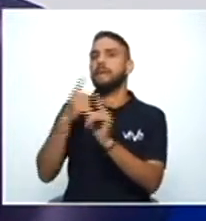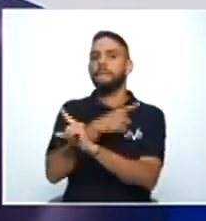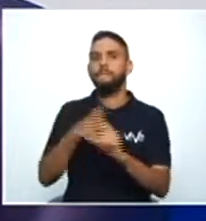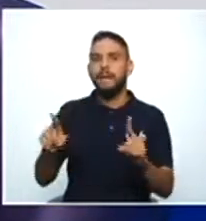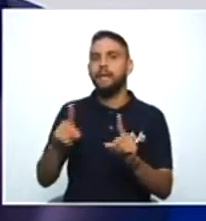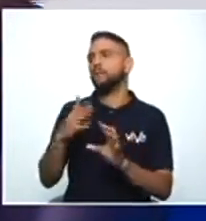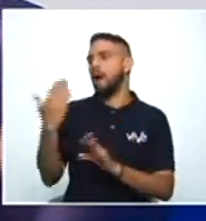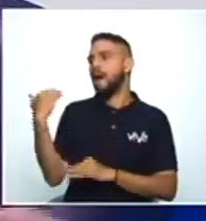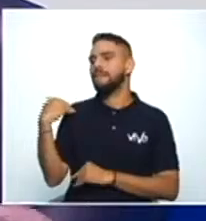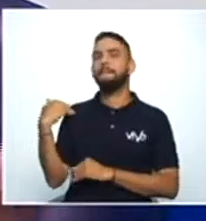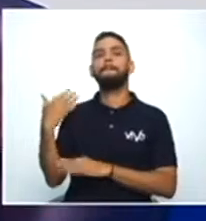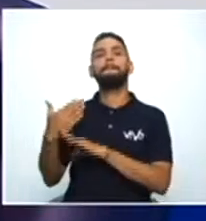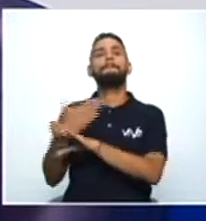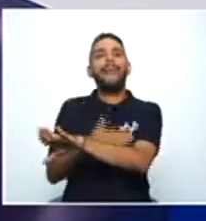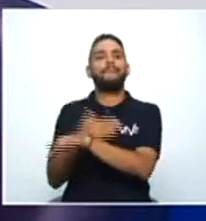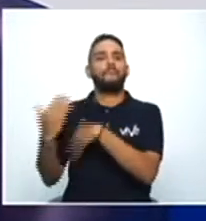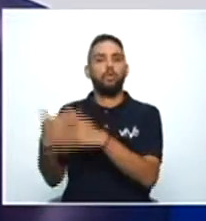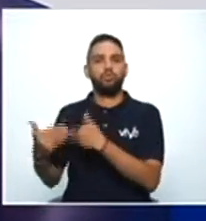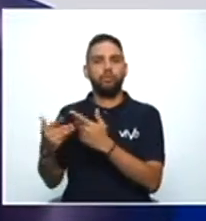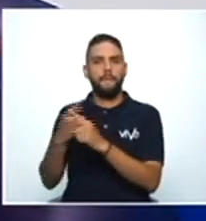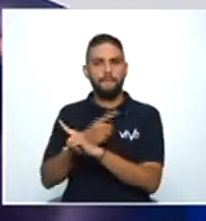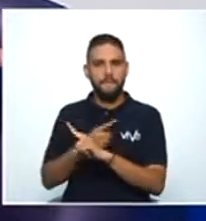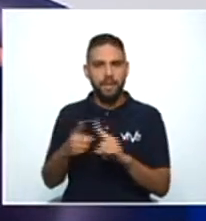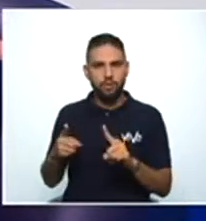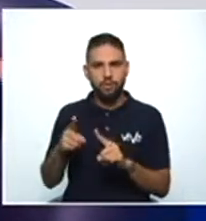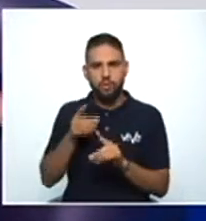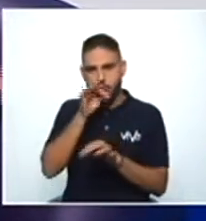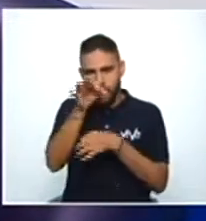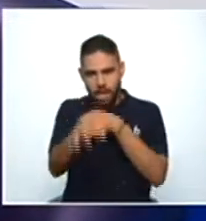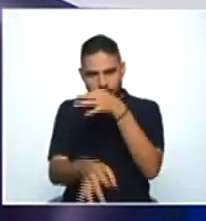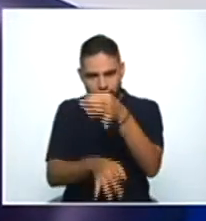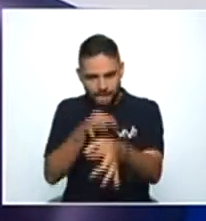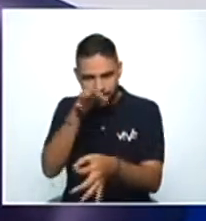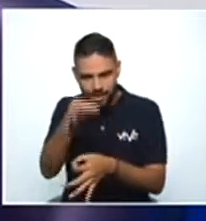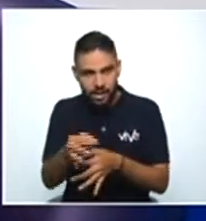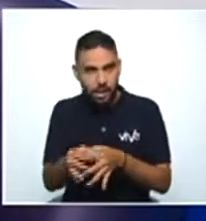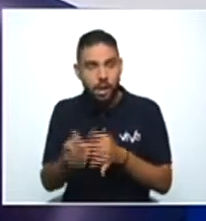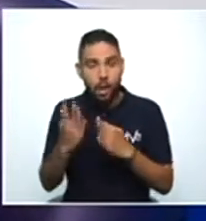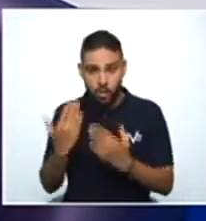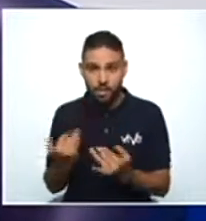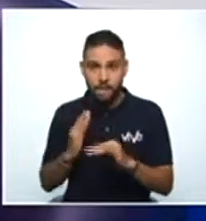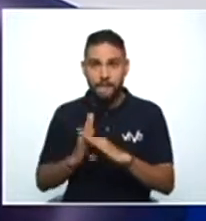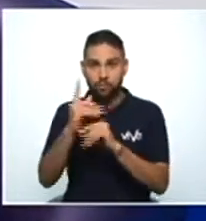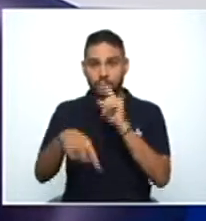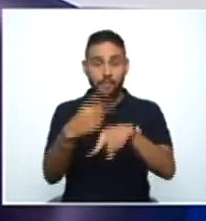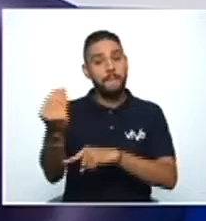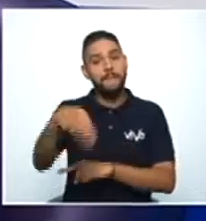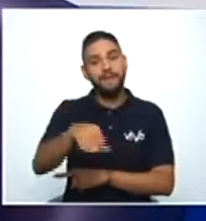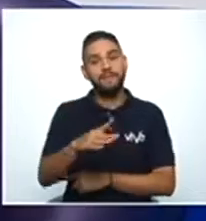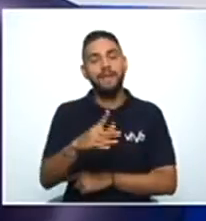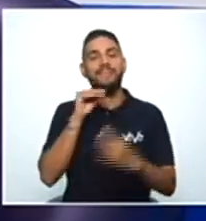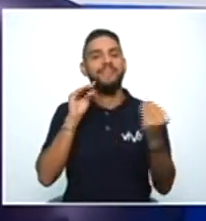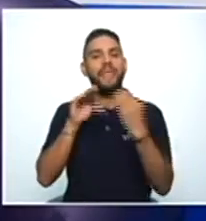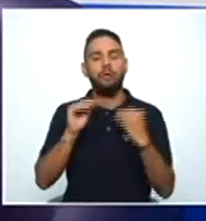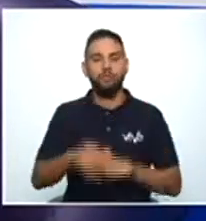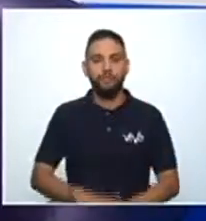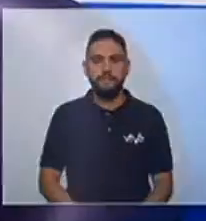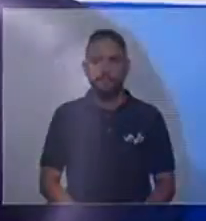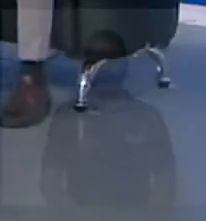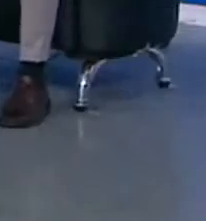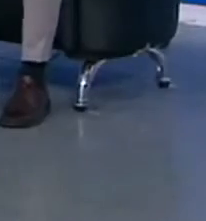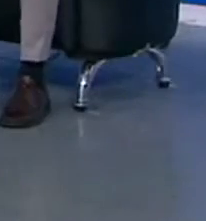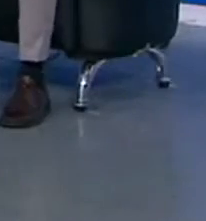pre y una postproducción entonces eso quiero que me lo aclare es después del corte ya volvemos con más de diálogo de saberes